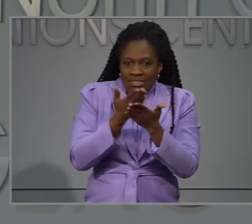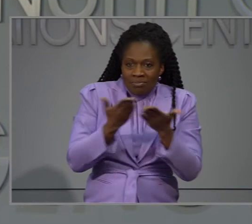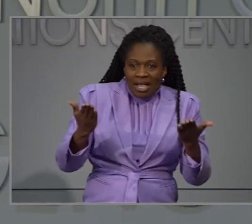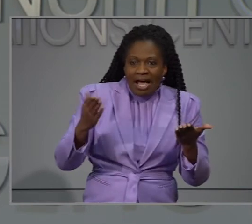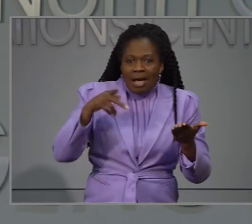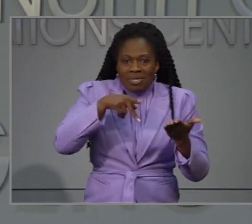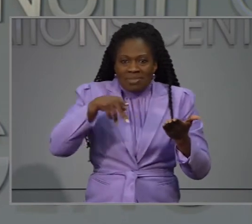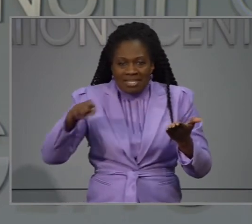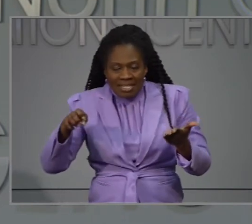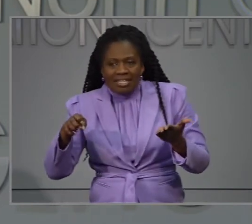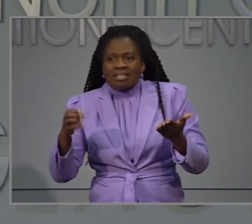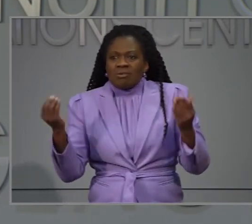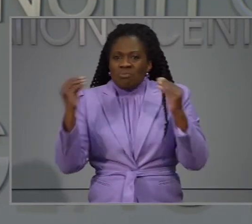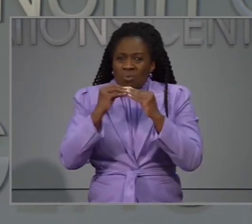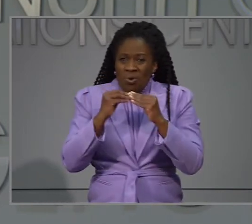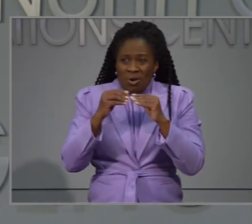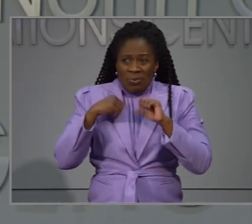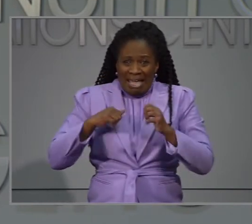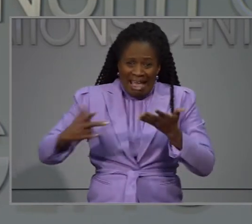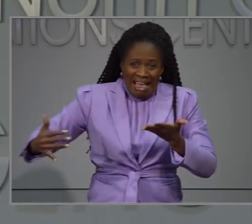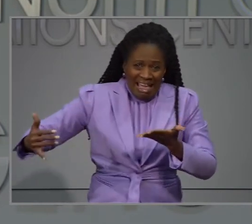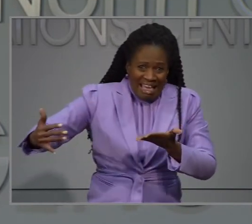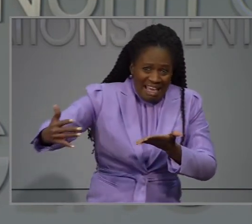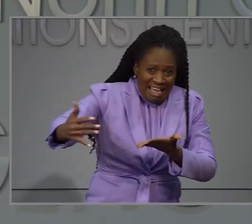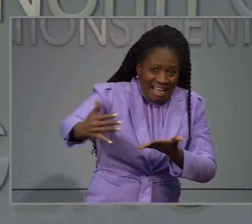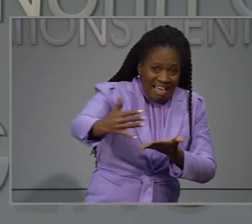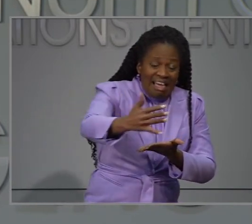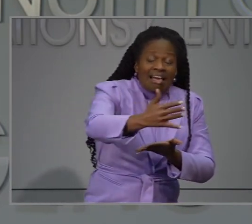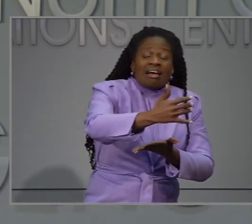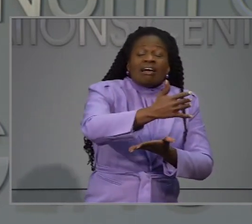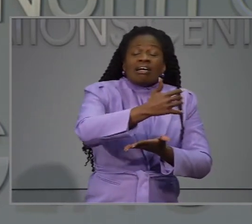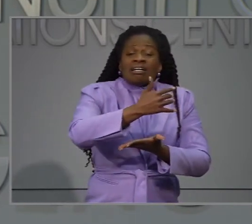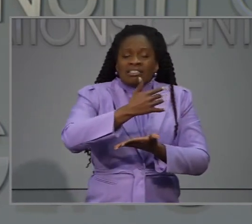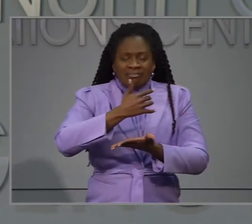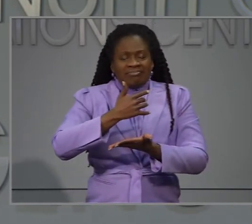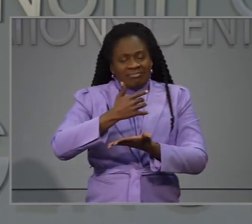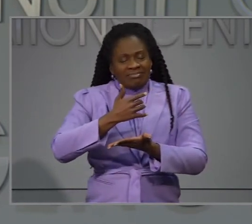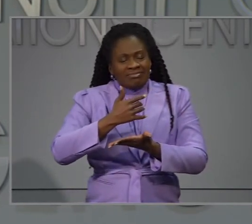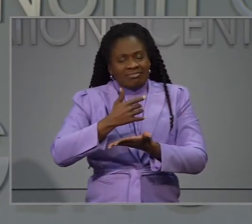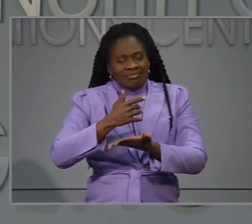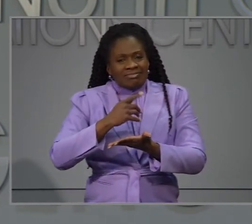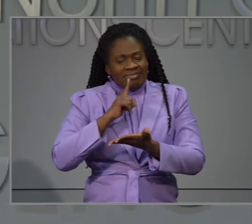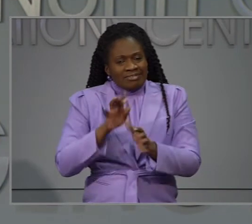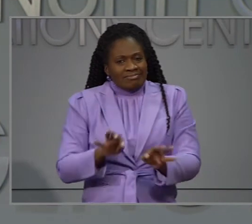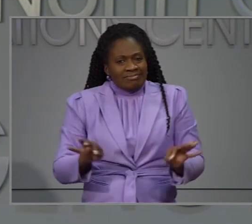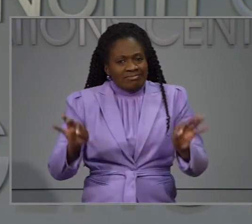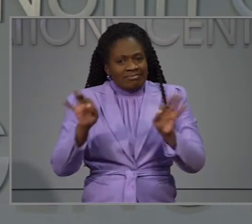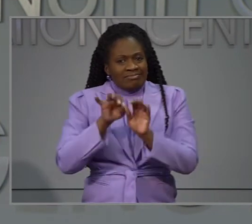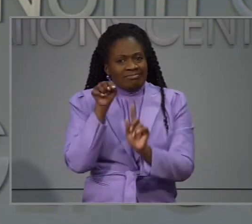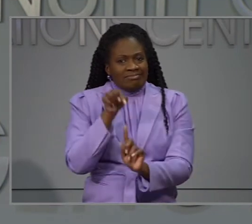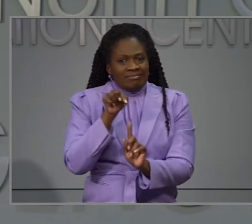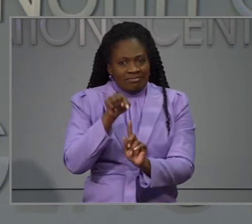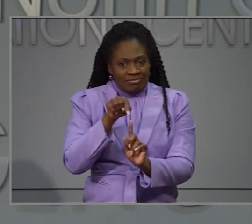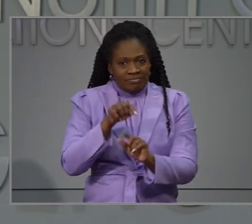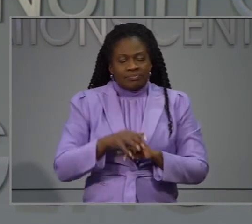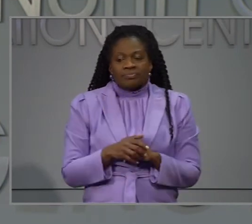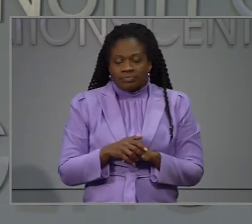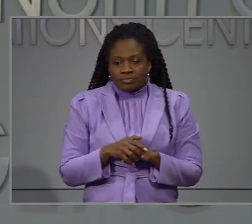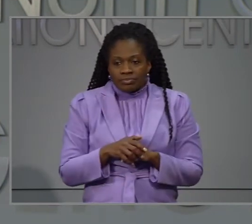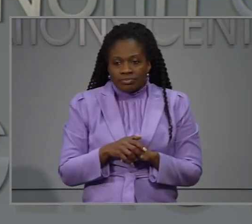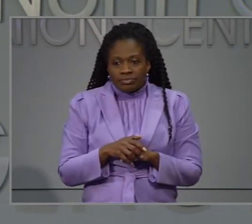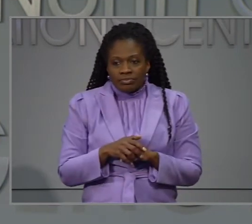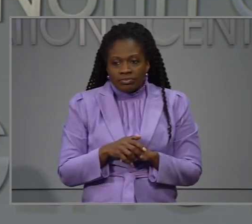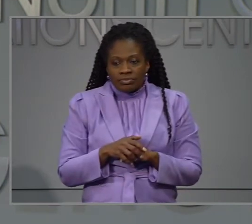de conseguir todos los suministros especialmente el equipo de protección y también que es verdadera esto es